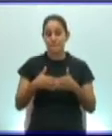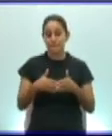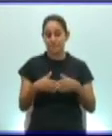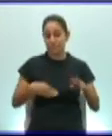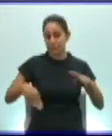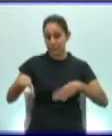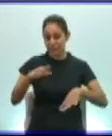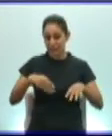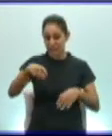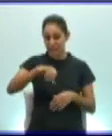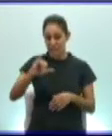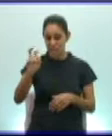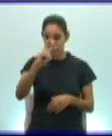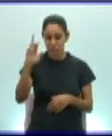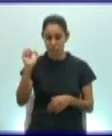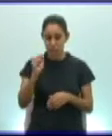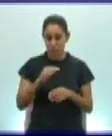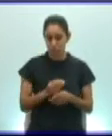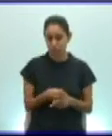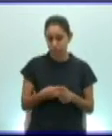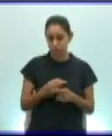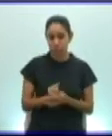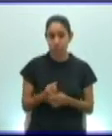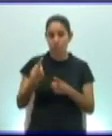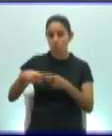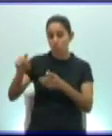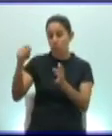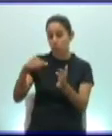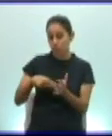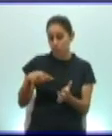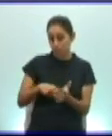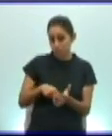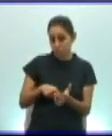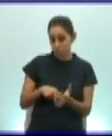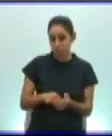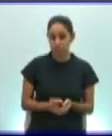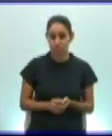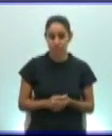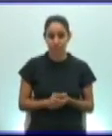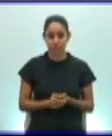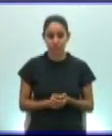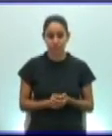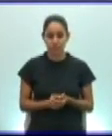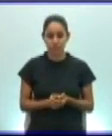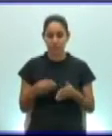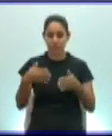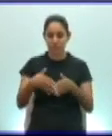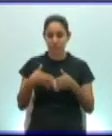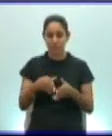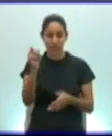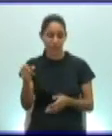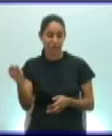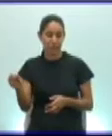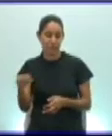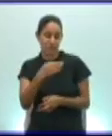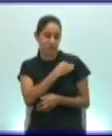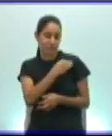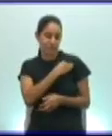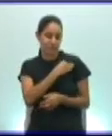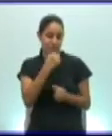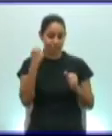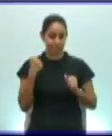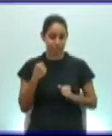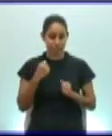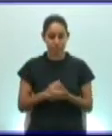aquí tenemos a Playa Larga, el otro punto de desembarcos de mercenarios. Por lo tanto, es toda esta área de la